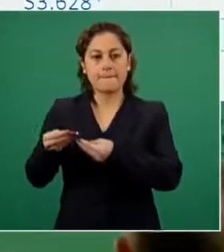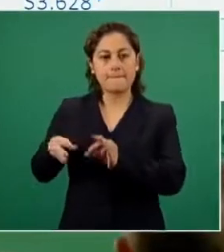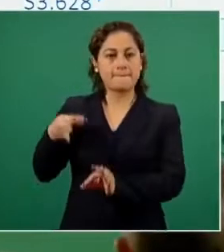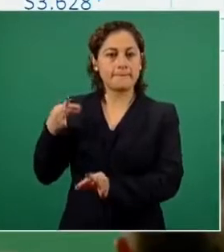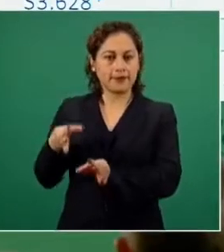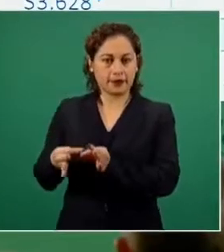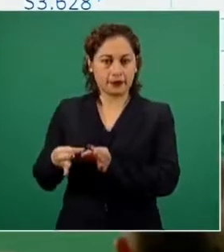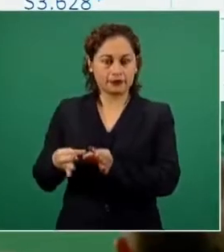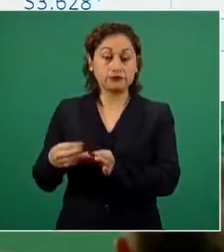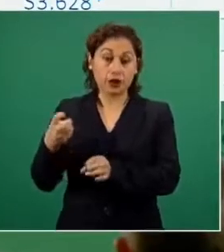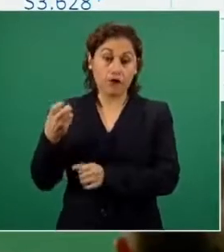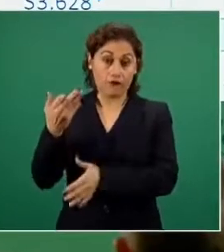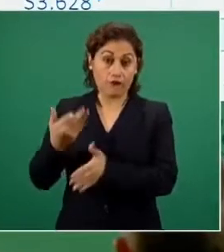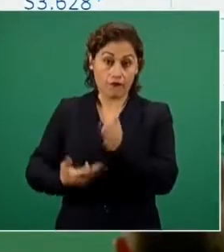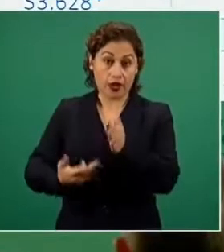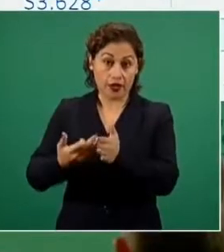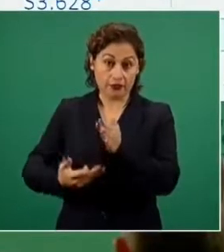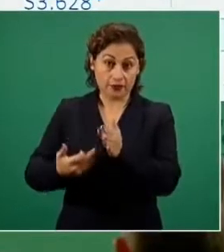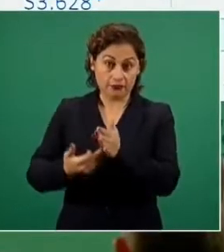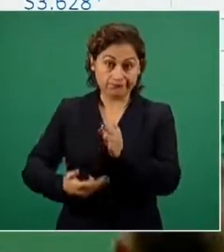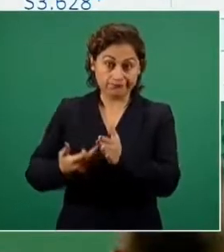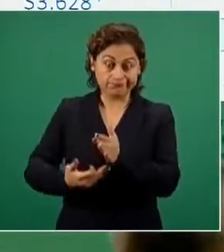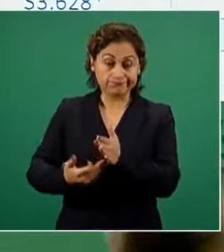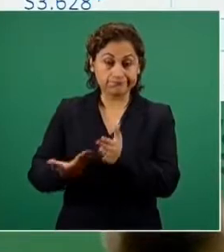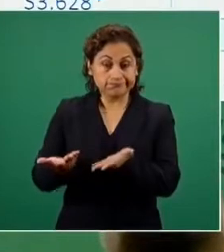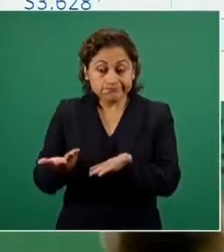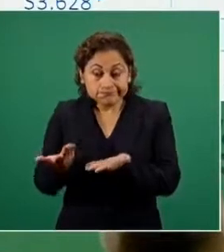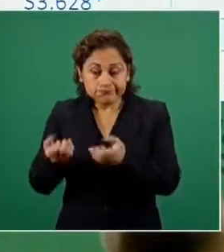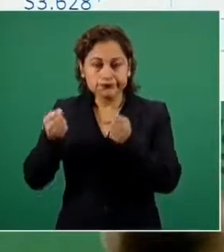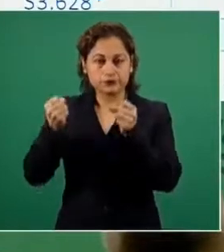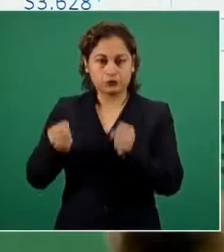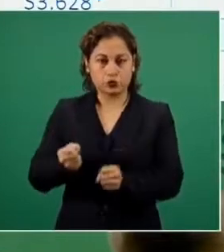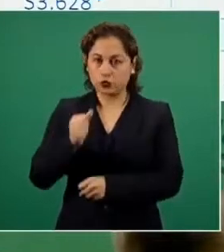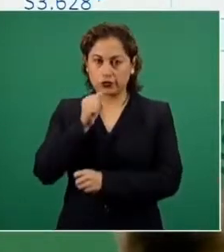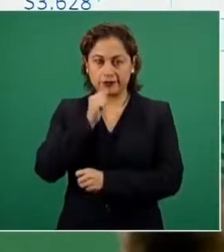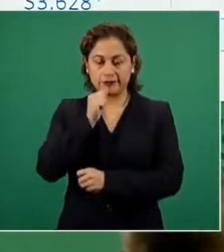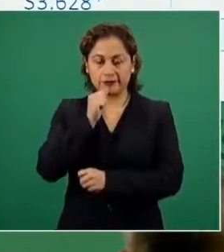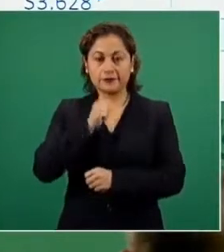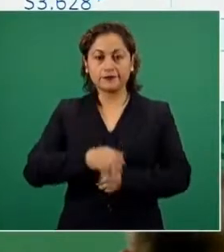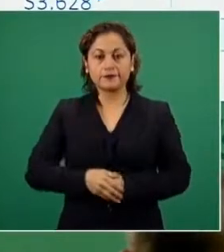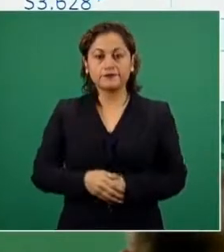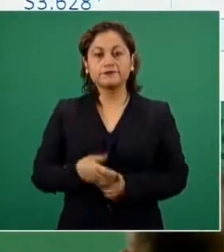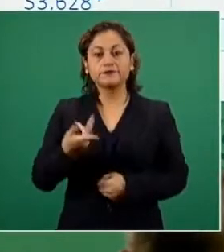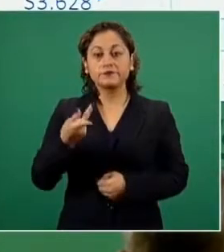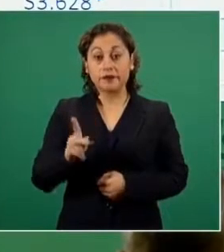información, pero ya para noviembre son o se recibieron